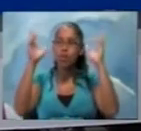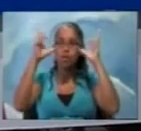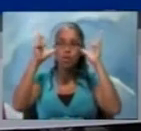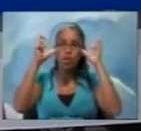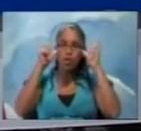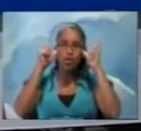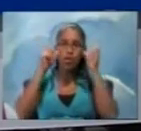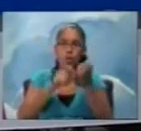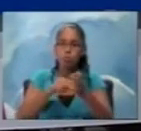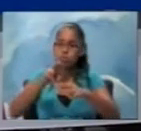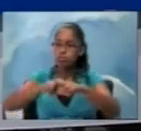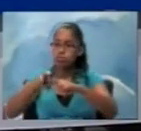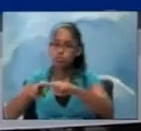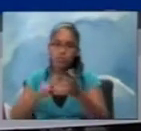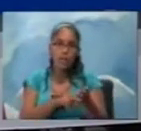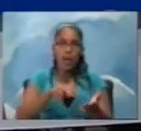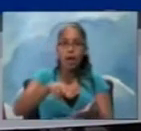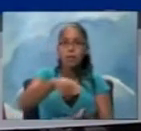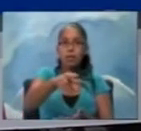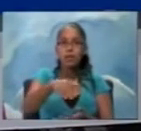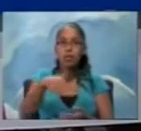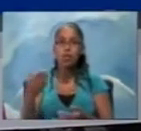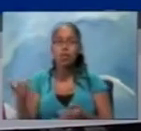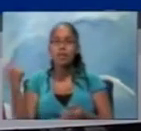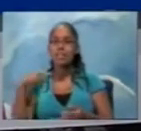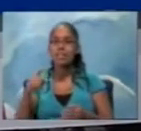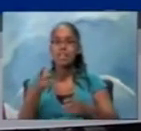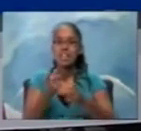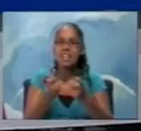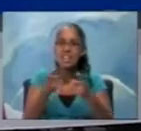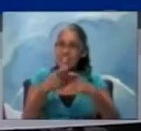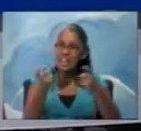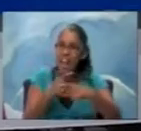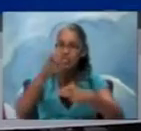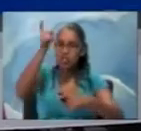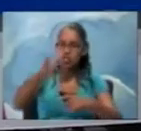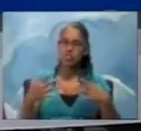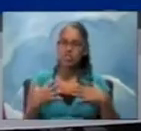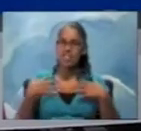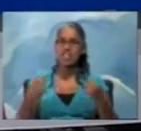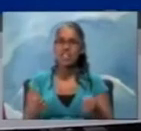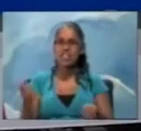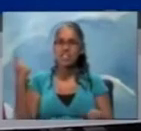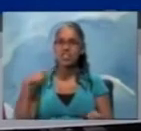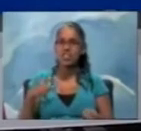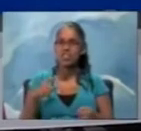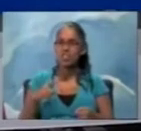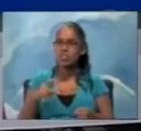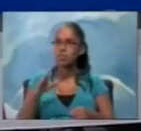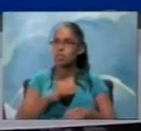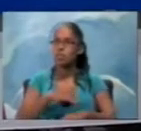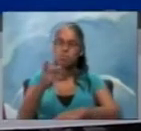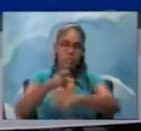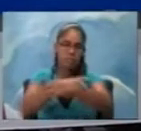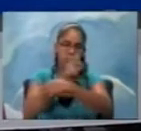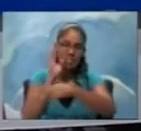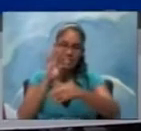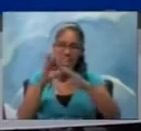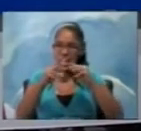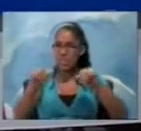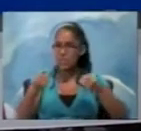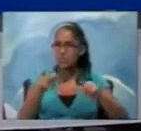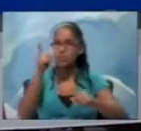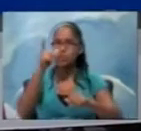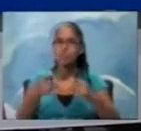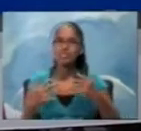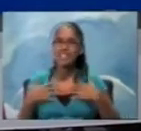Los paralíticos caminan. Cuatro. Los que tienen cáncer son sanados. Cinco. Los que tienen problemas de úlcera en el estómago son